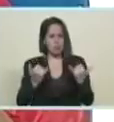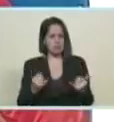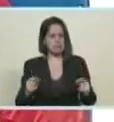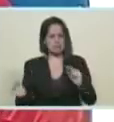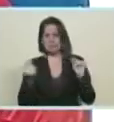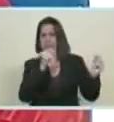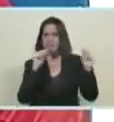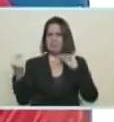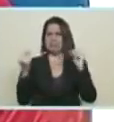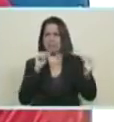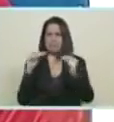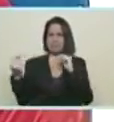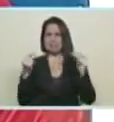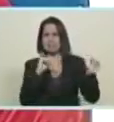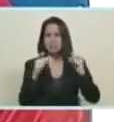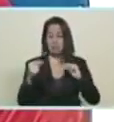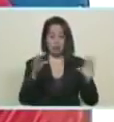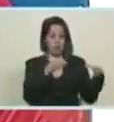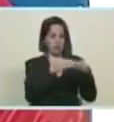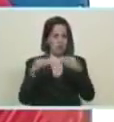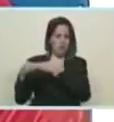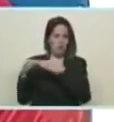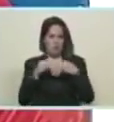reaccionaron las mafias